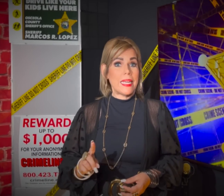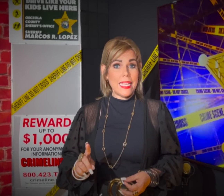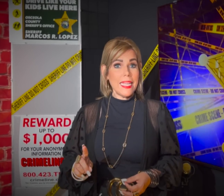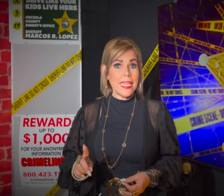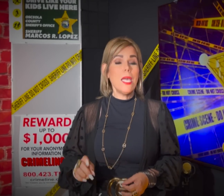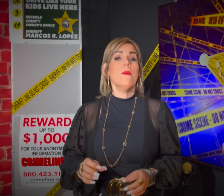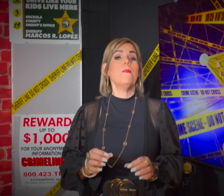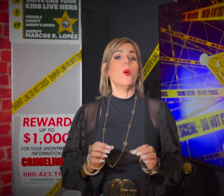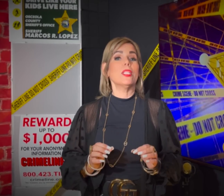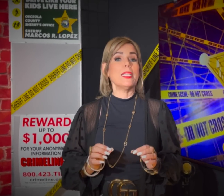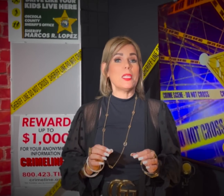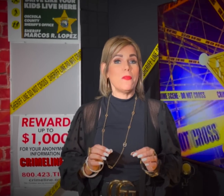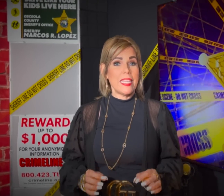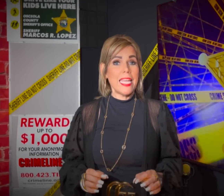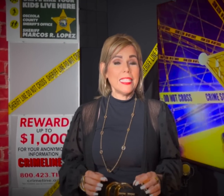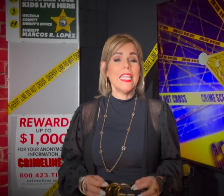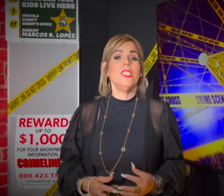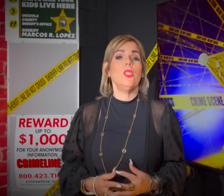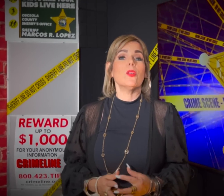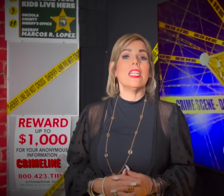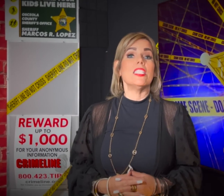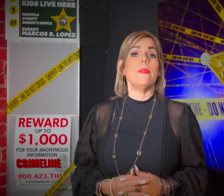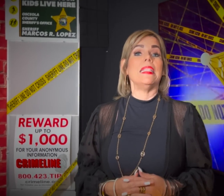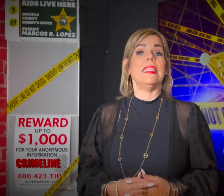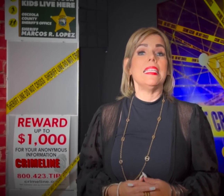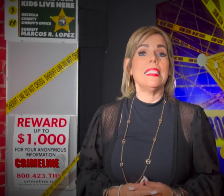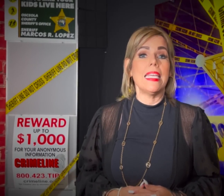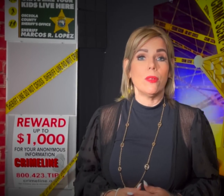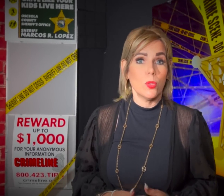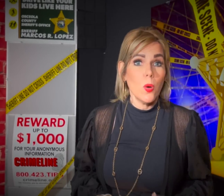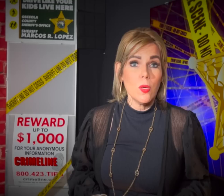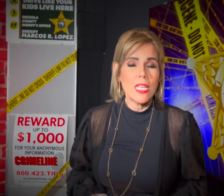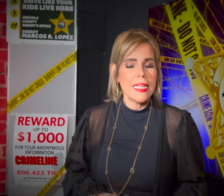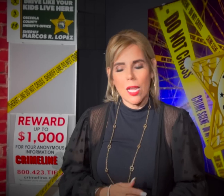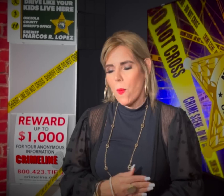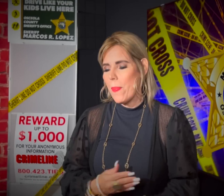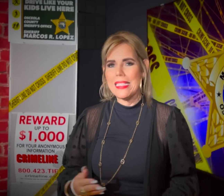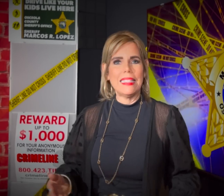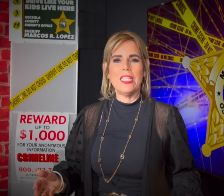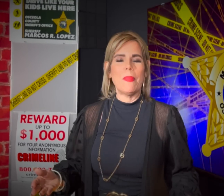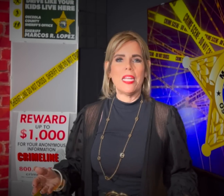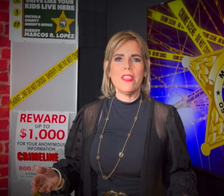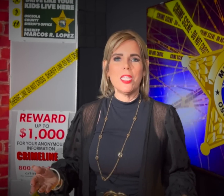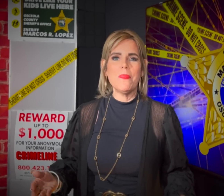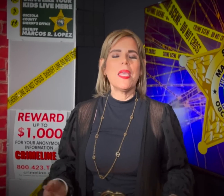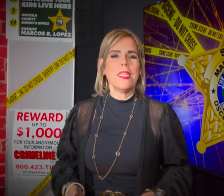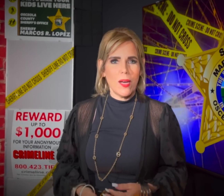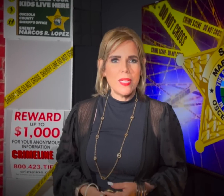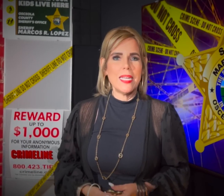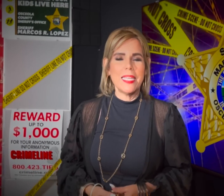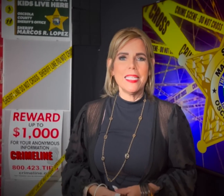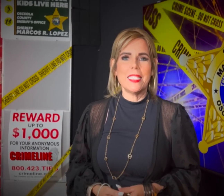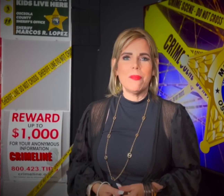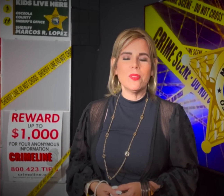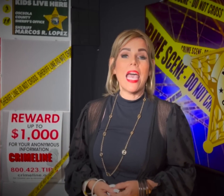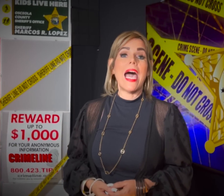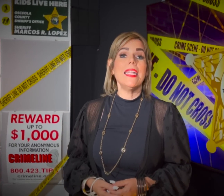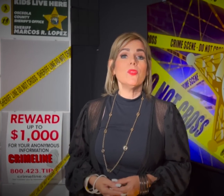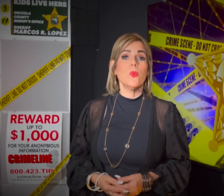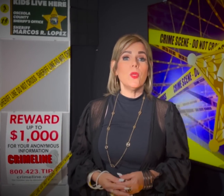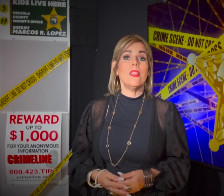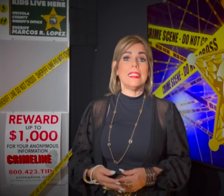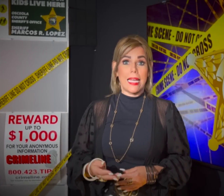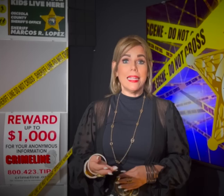no maneje, pórtese bien. Dios les bendice a todos, que lo pasen de maravilla. Y ahora regresamos